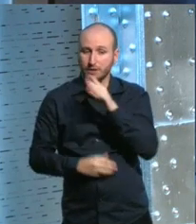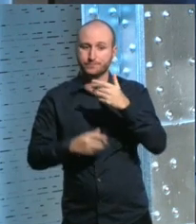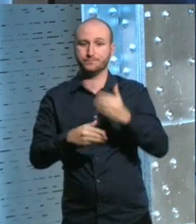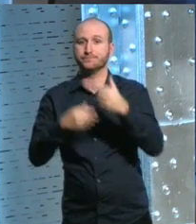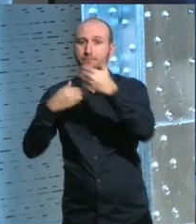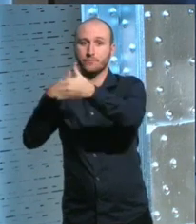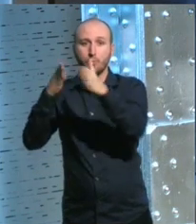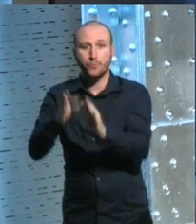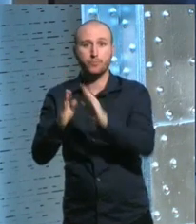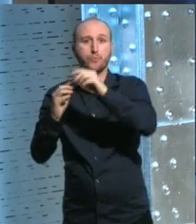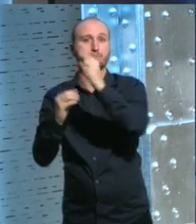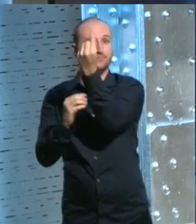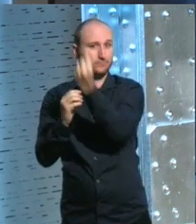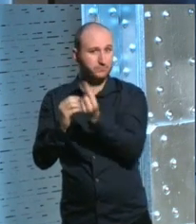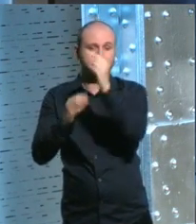de retratos,